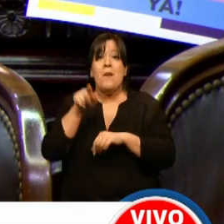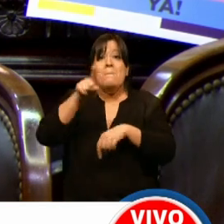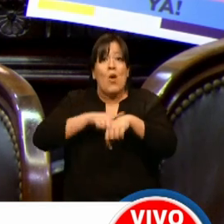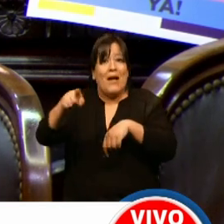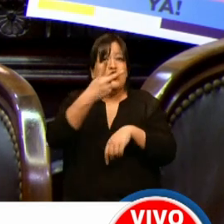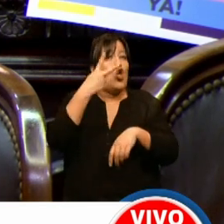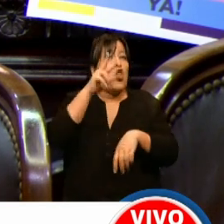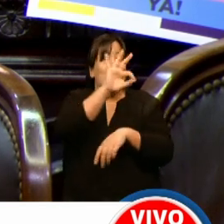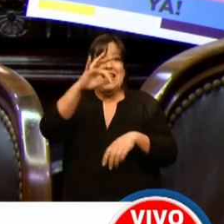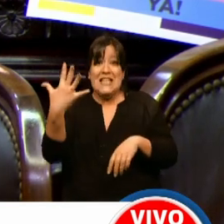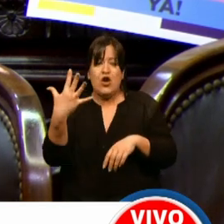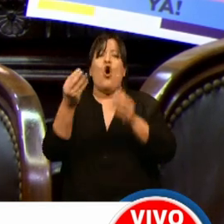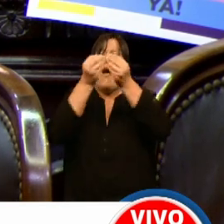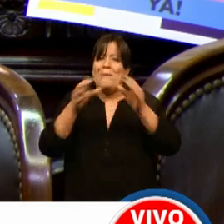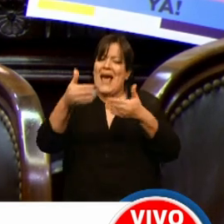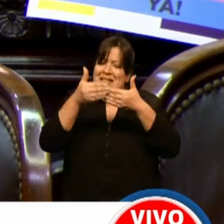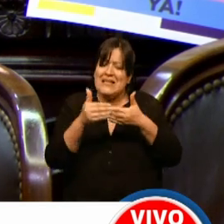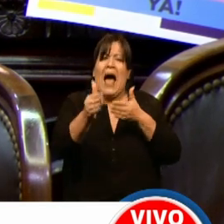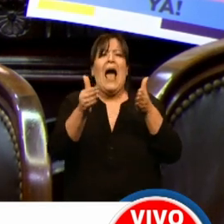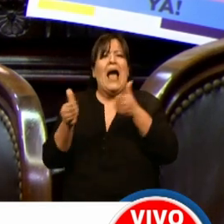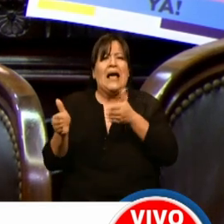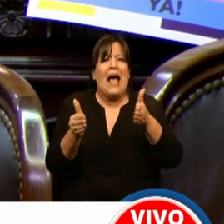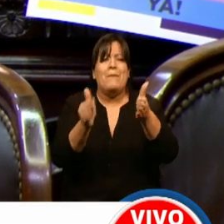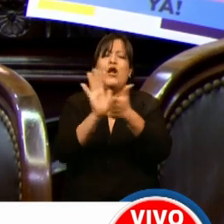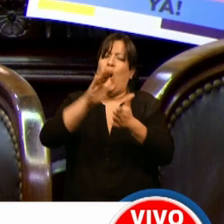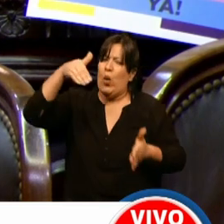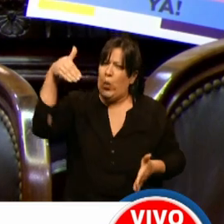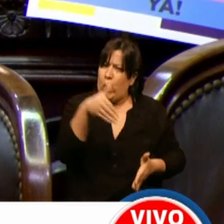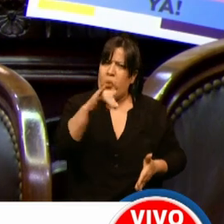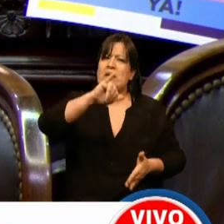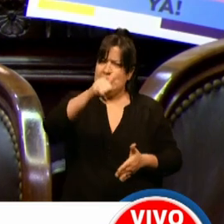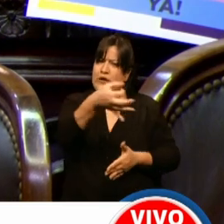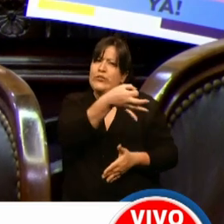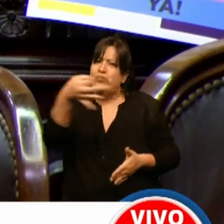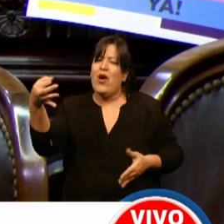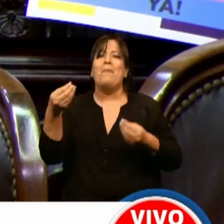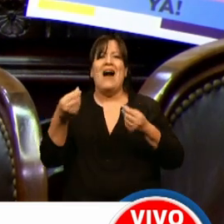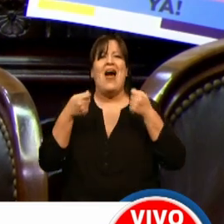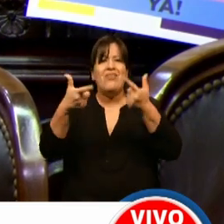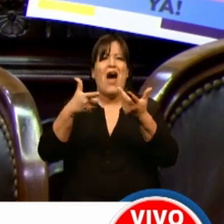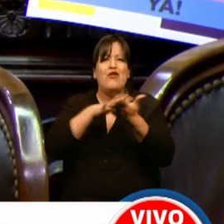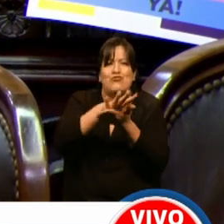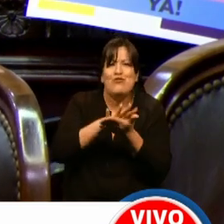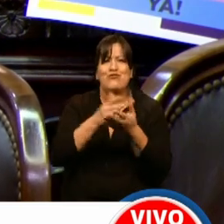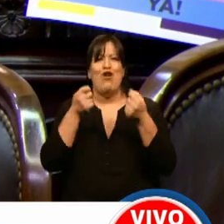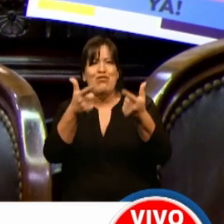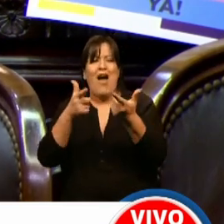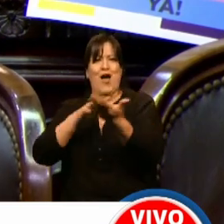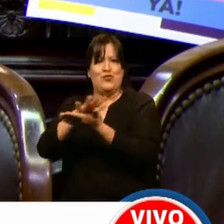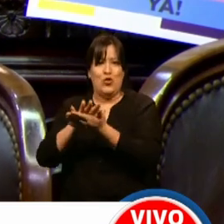comenzó a transitar un camino lento eso es verdad hacia la reparación en ese